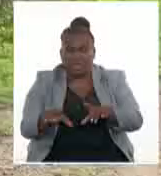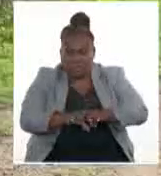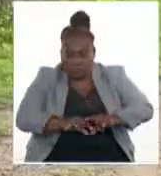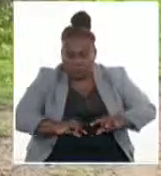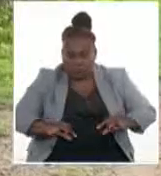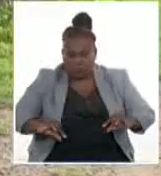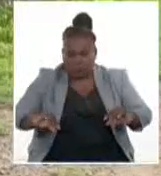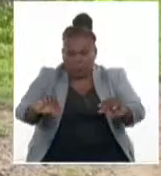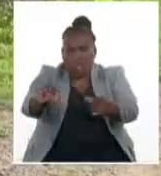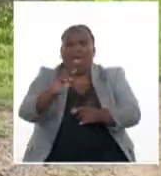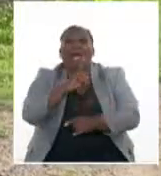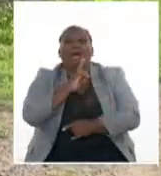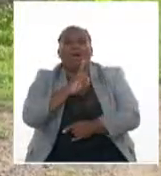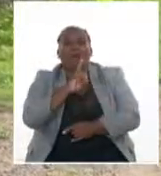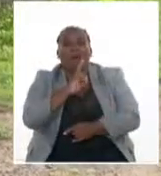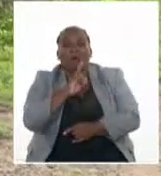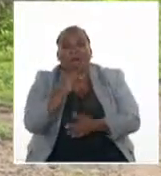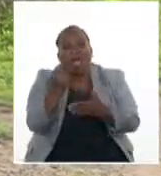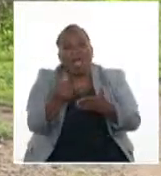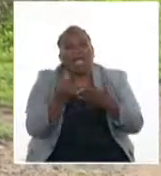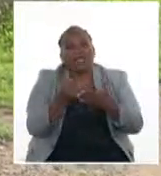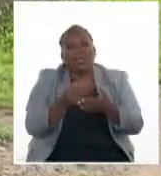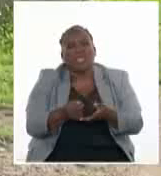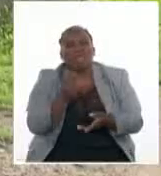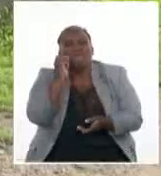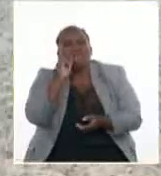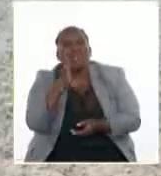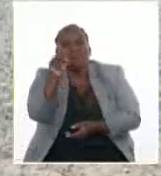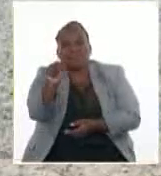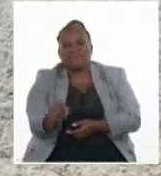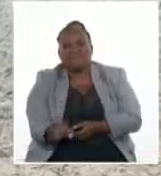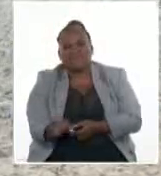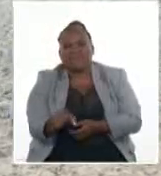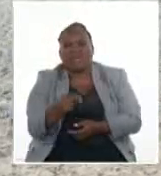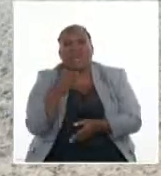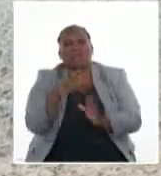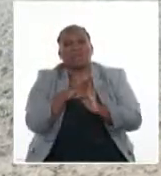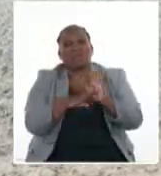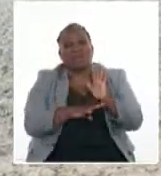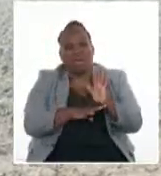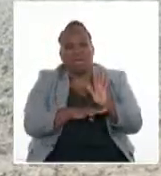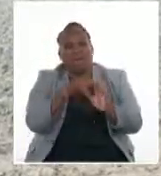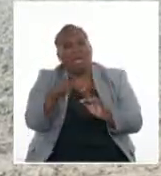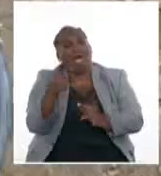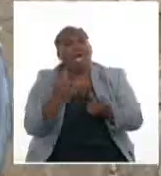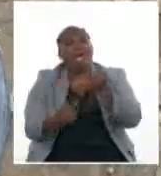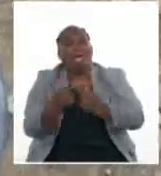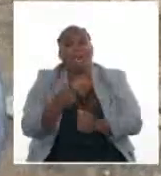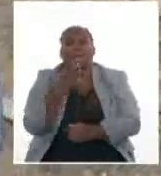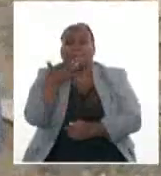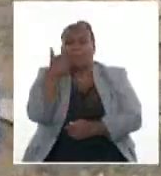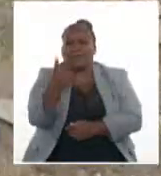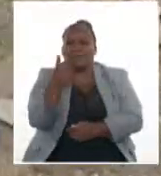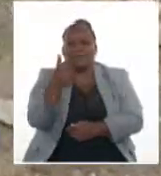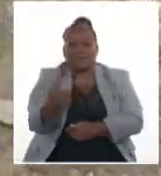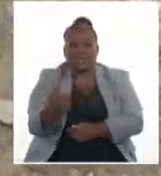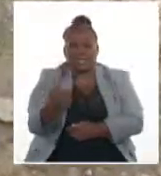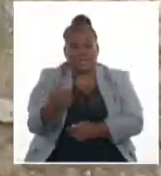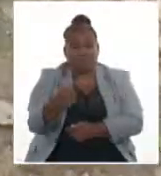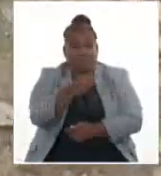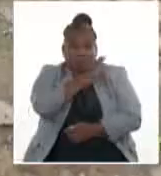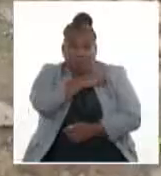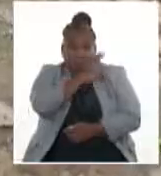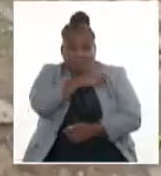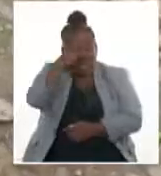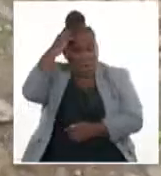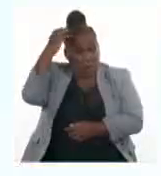agua, que favorezca la vida de campesinos y el desarrollo de programas agrícolas, son algunos de los beneficios que procura la gobernanza territorial en